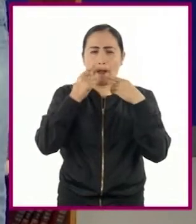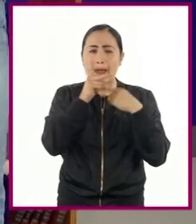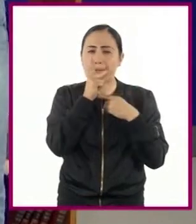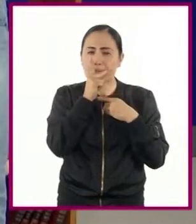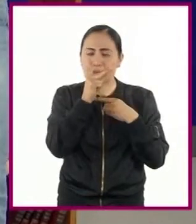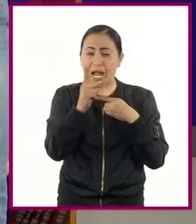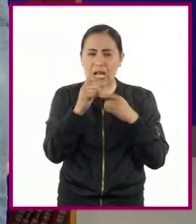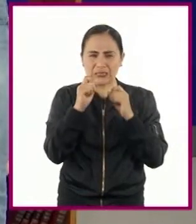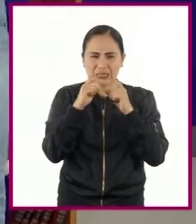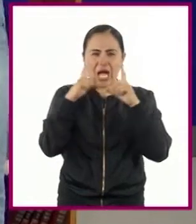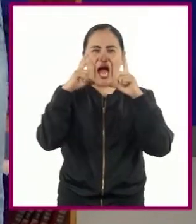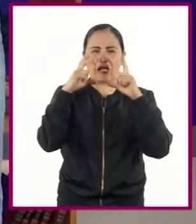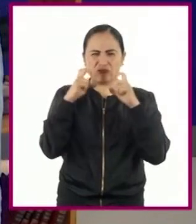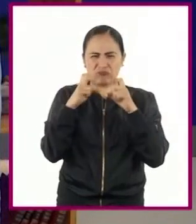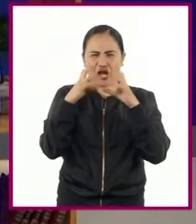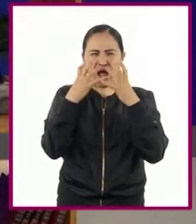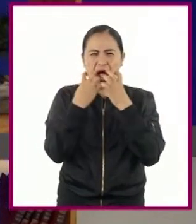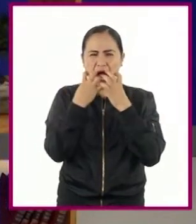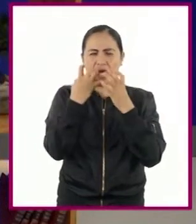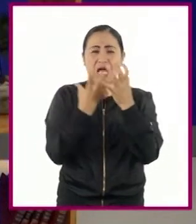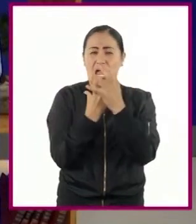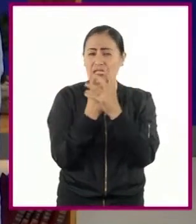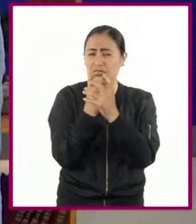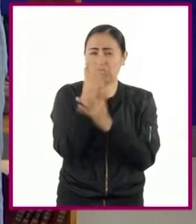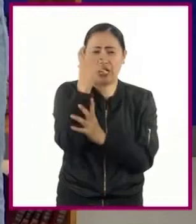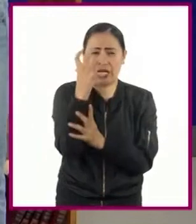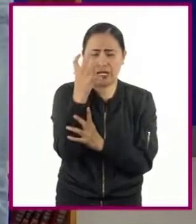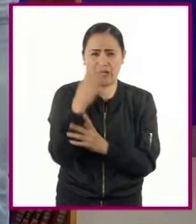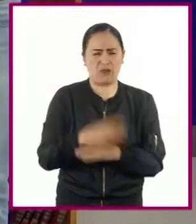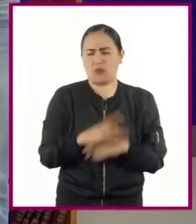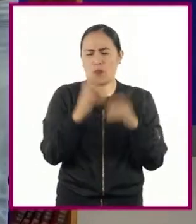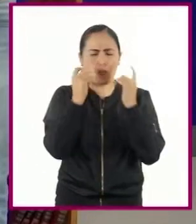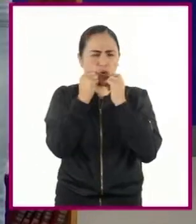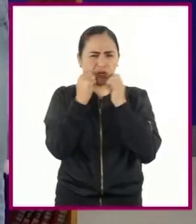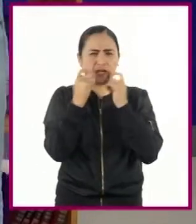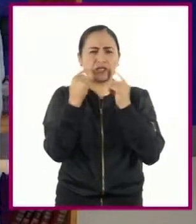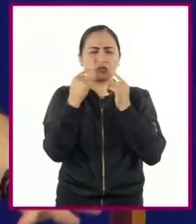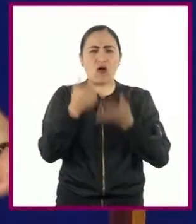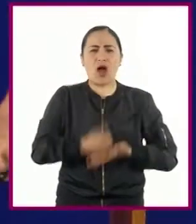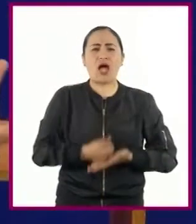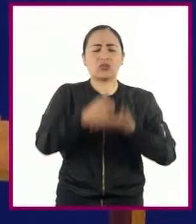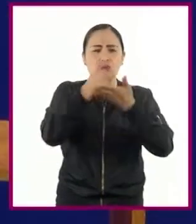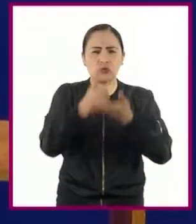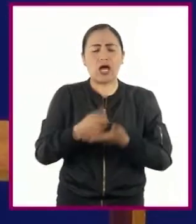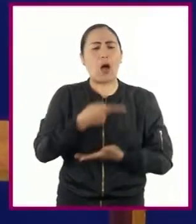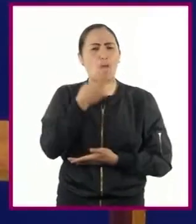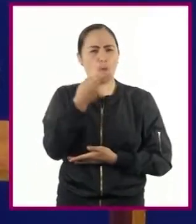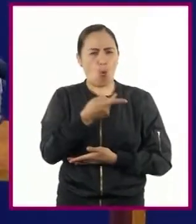palabras. Este ejercicio ayuda a la articulación y dicción.